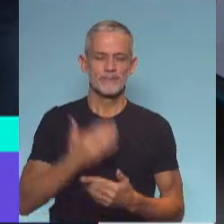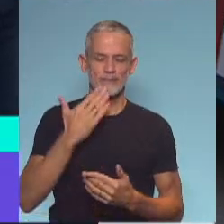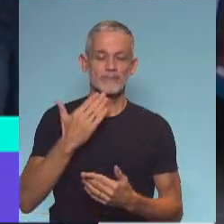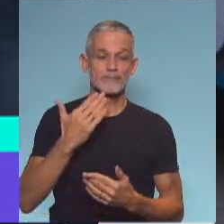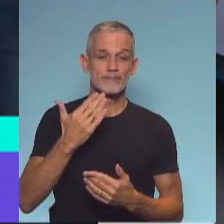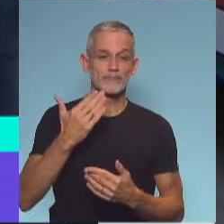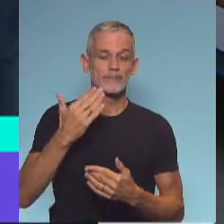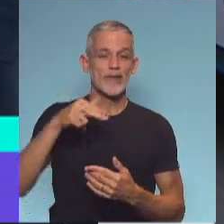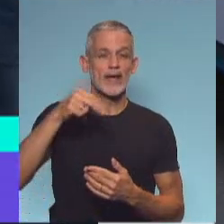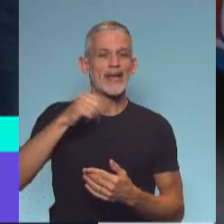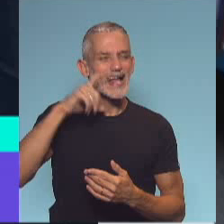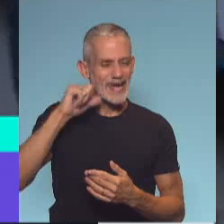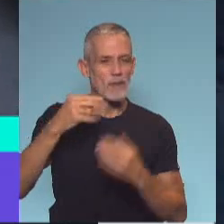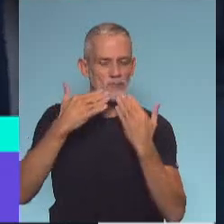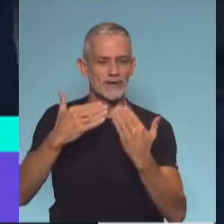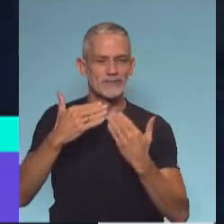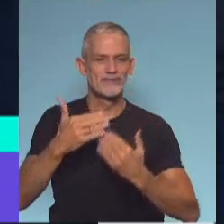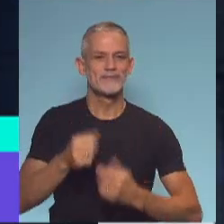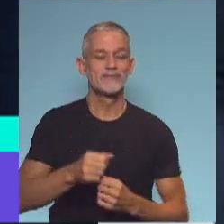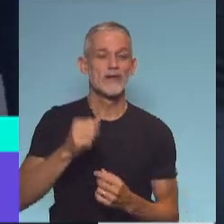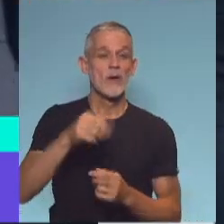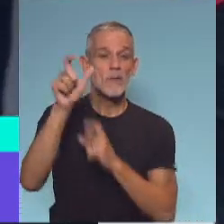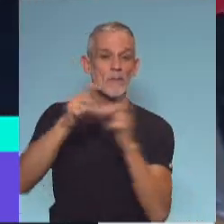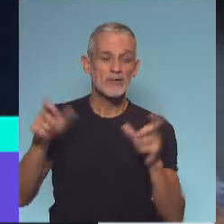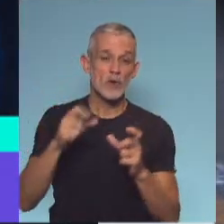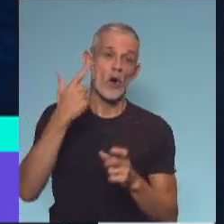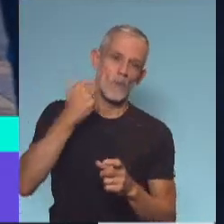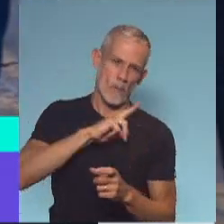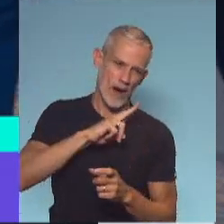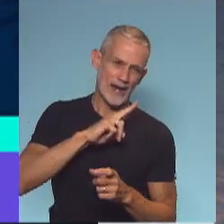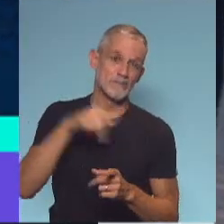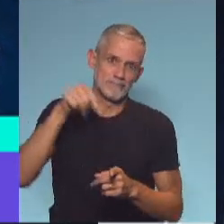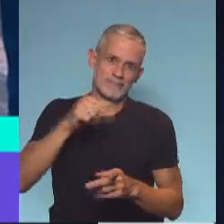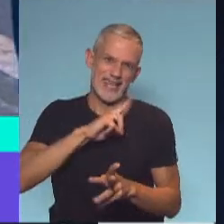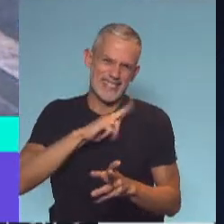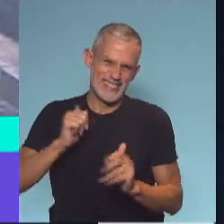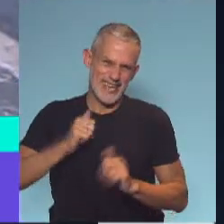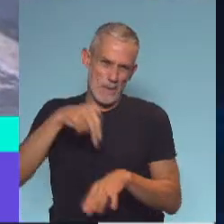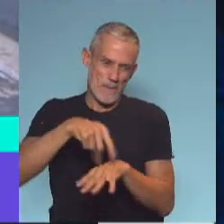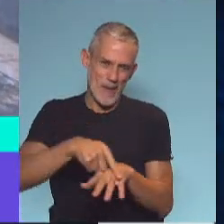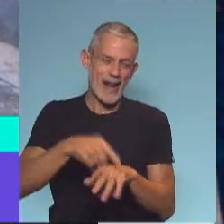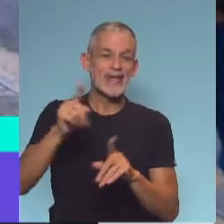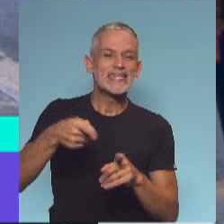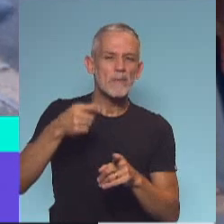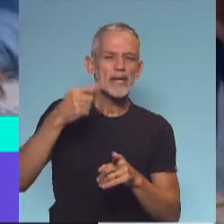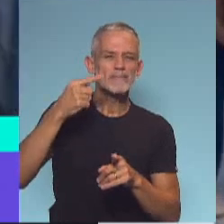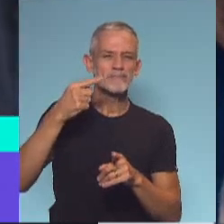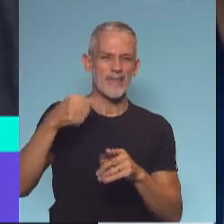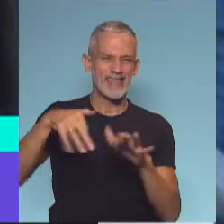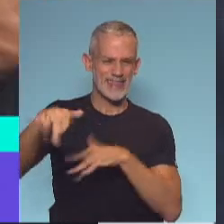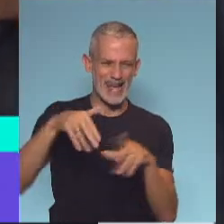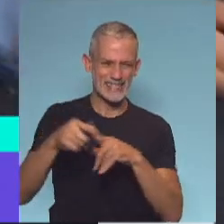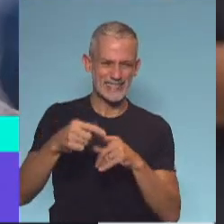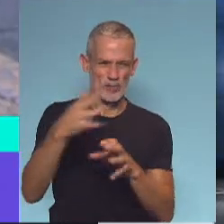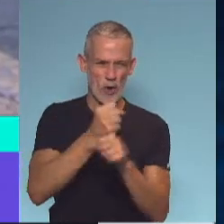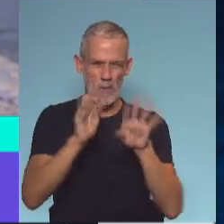Gracias, Natalia Neri, gracias. Los concientizadores, o las concientizadoras, como esta chica que está aquí, y los agentes de tránsito. Una mañana